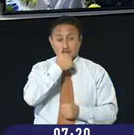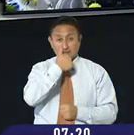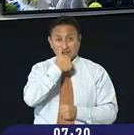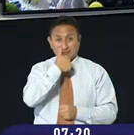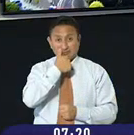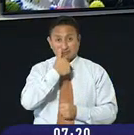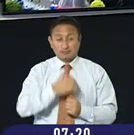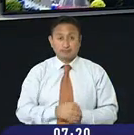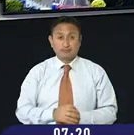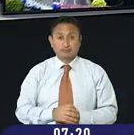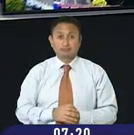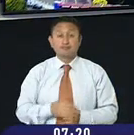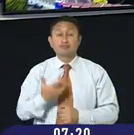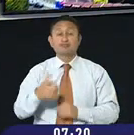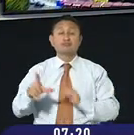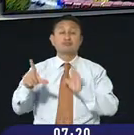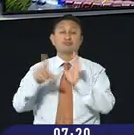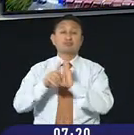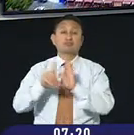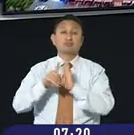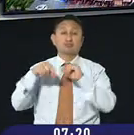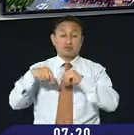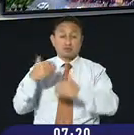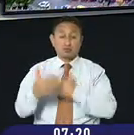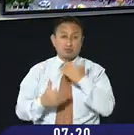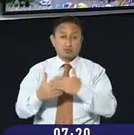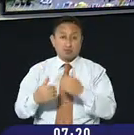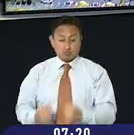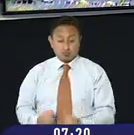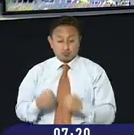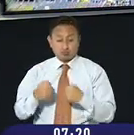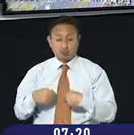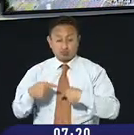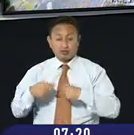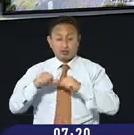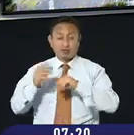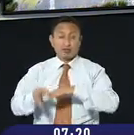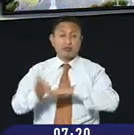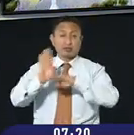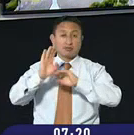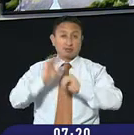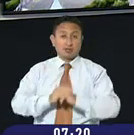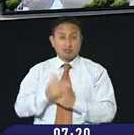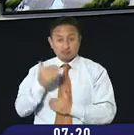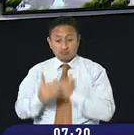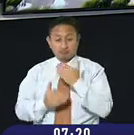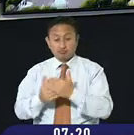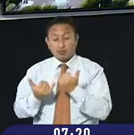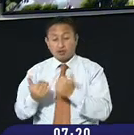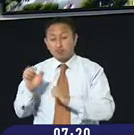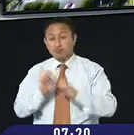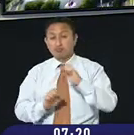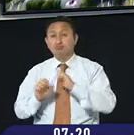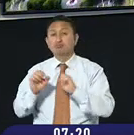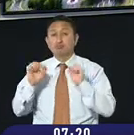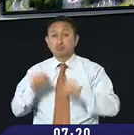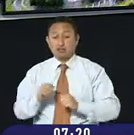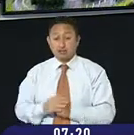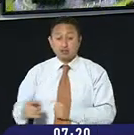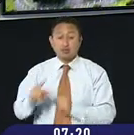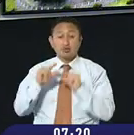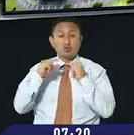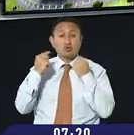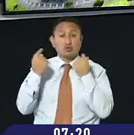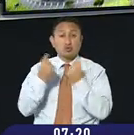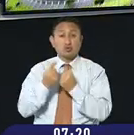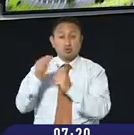En la ley del uso progresivo de la fuerza que se tramita en la Asamblea Nacional, se evalúa la posibilidad de crear un grupo élite